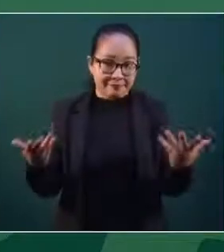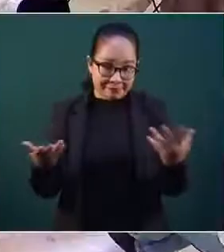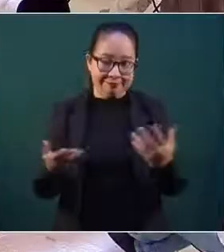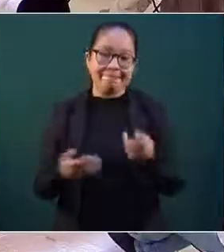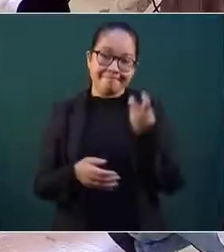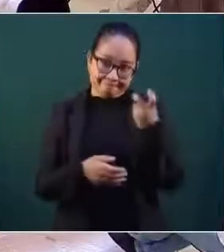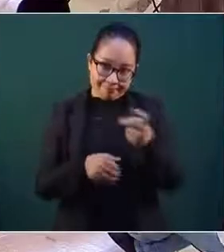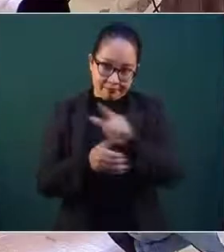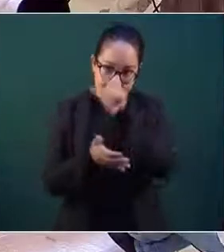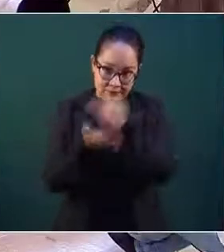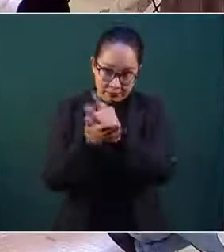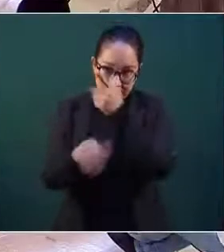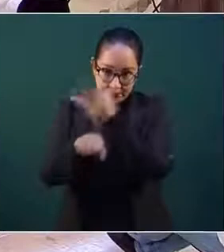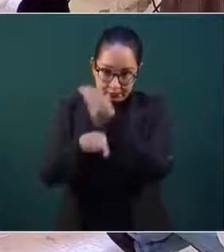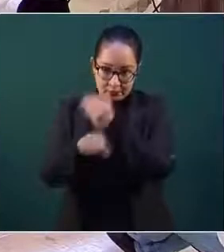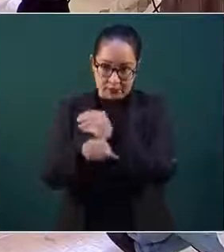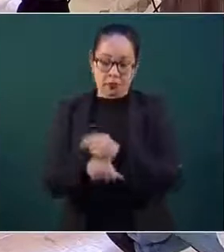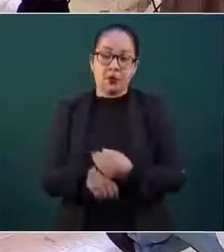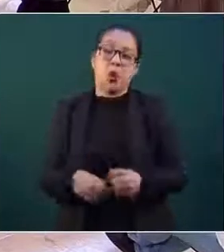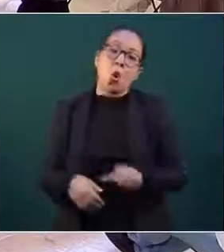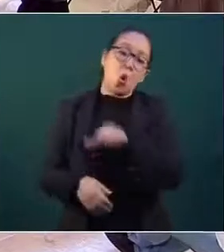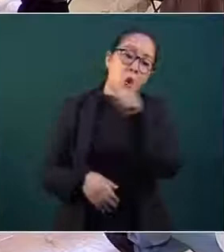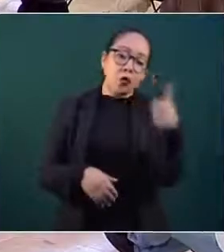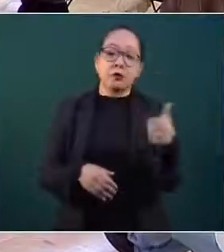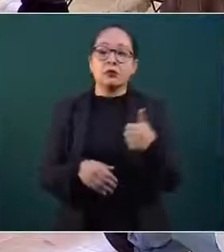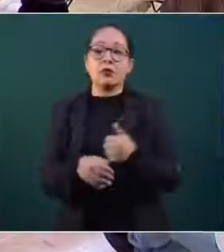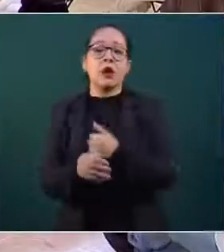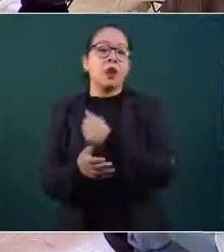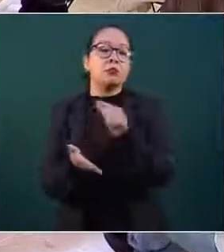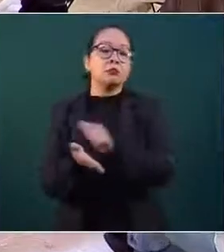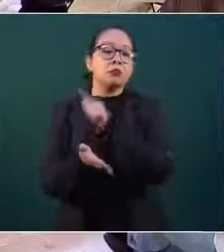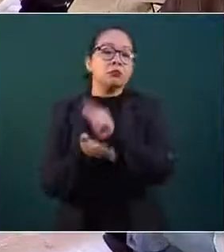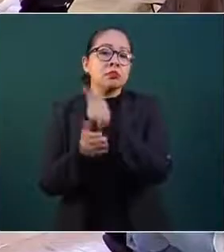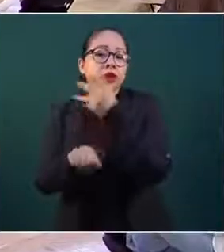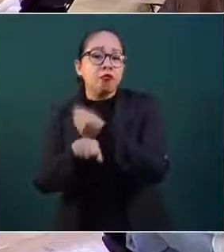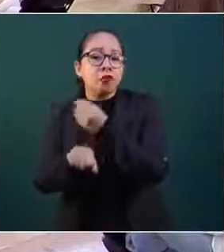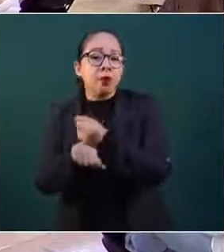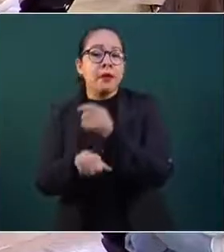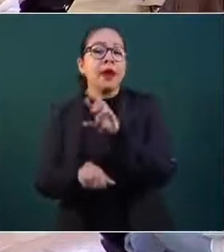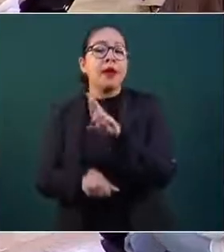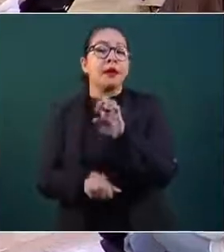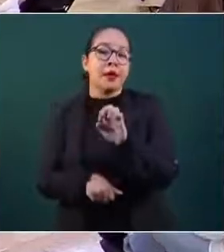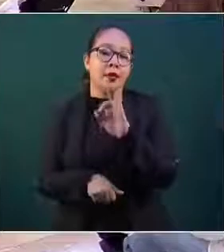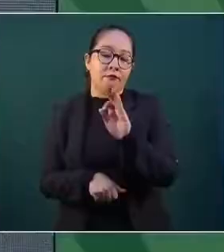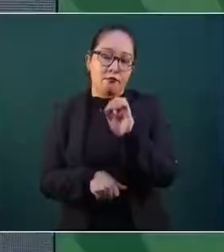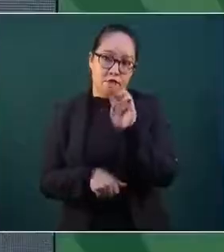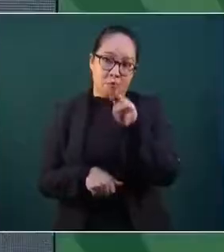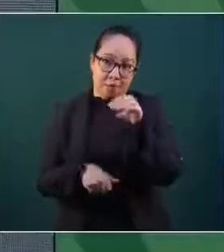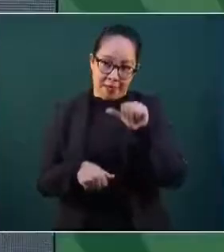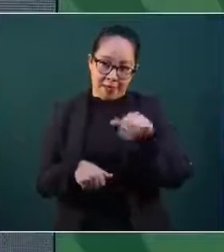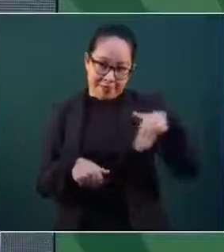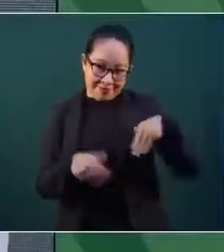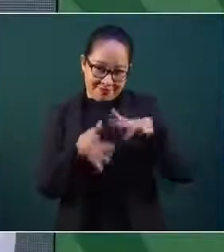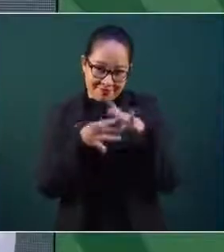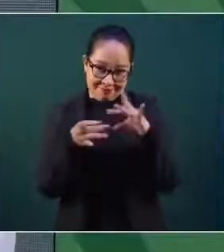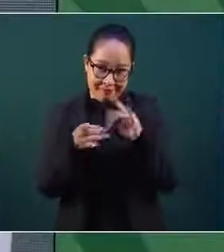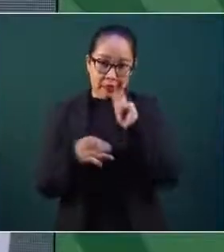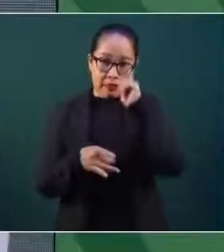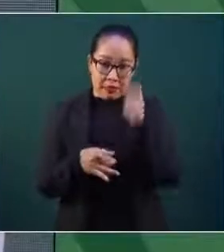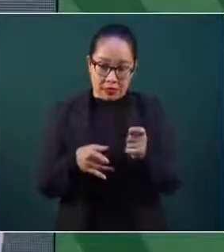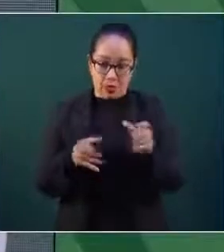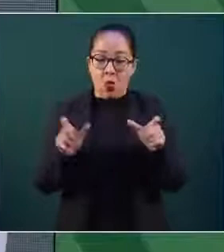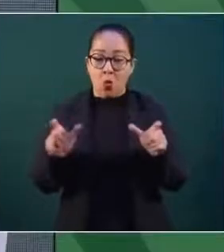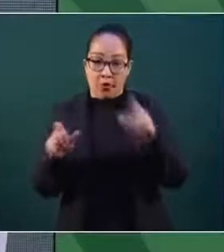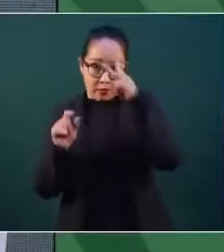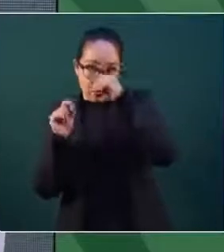esta reforma. La segunda reforma es lo que ya expliqué, que la Guardia Nacional pase a formar